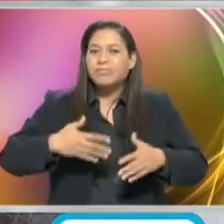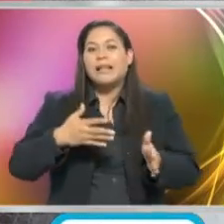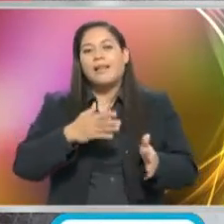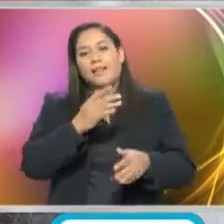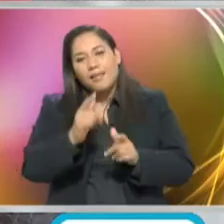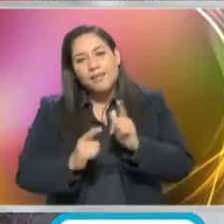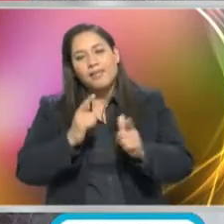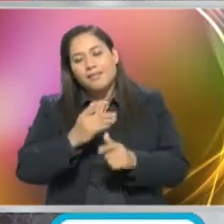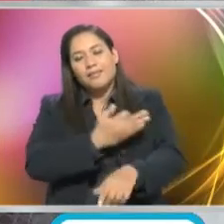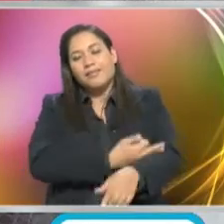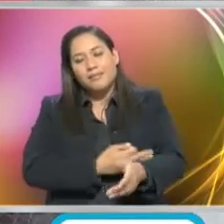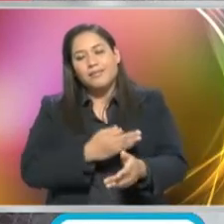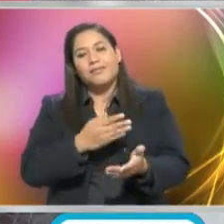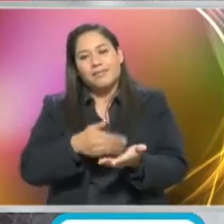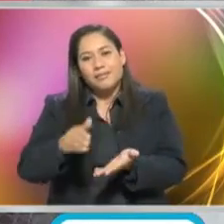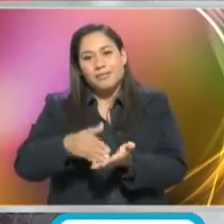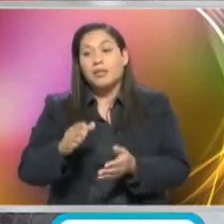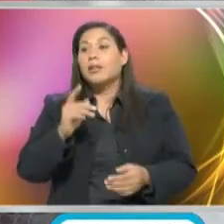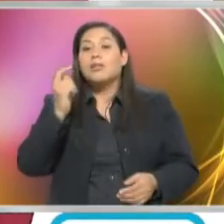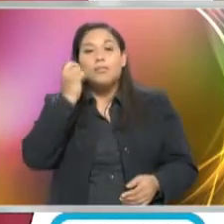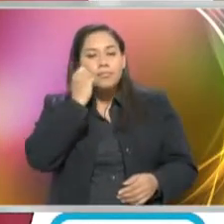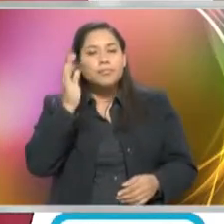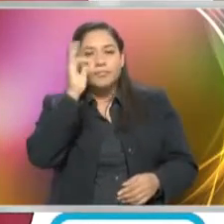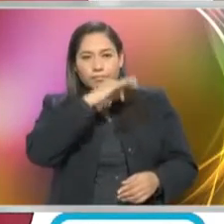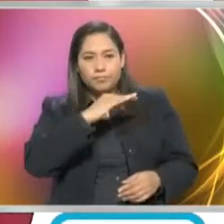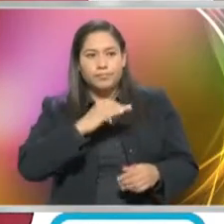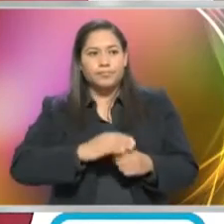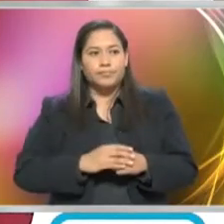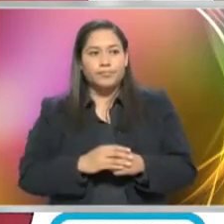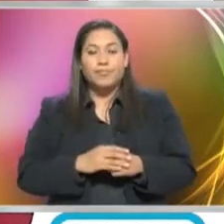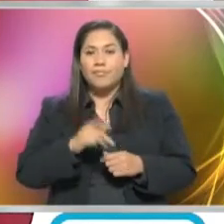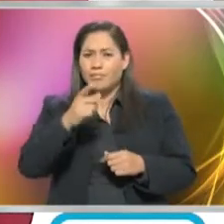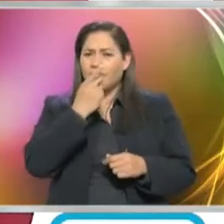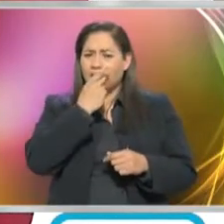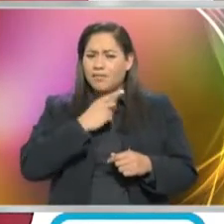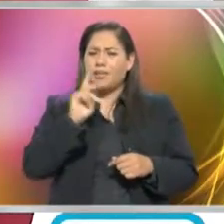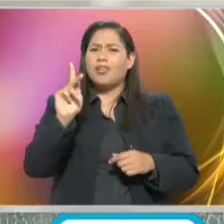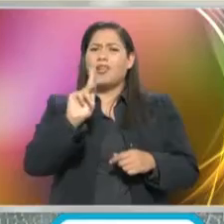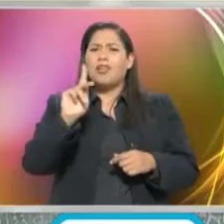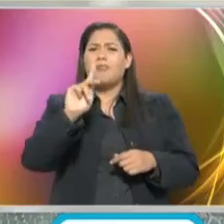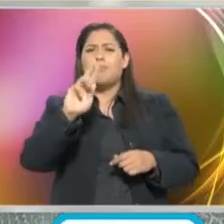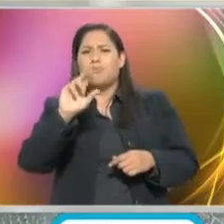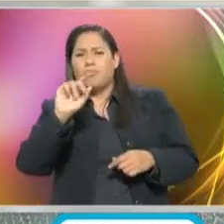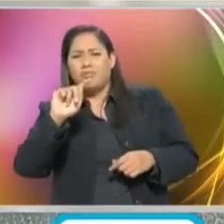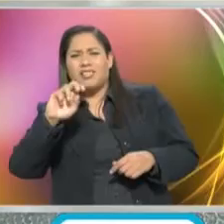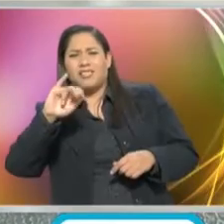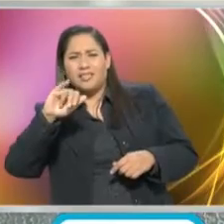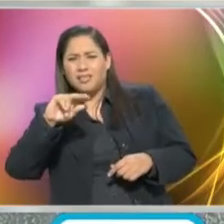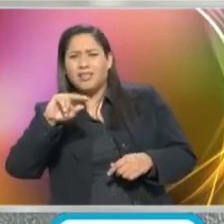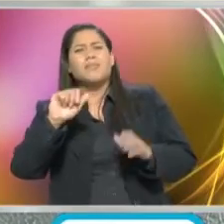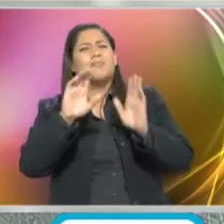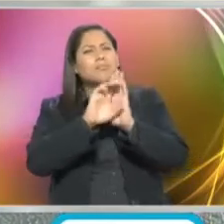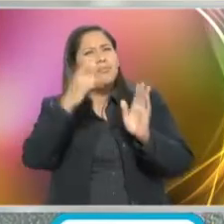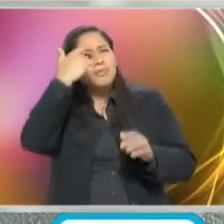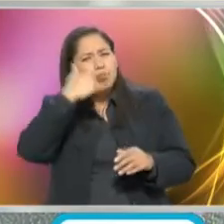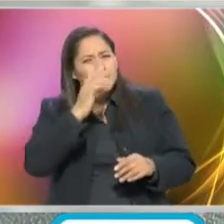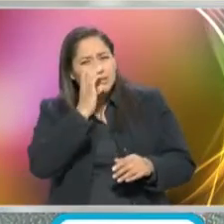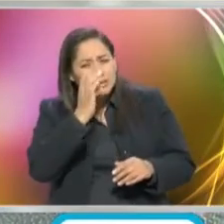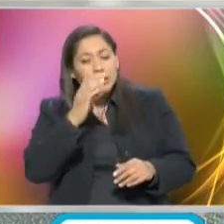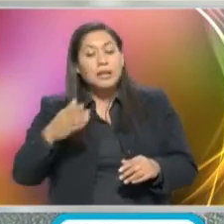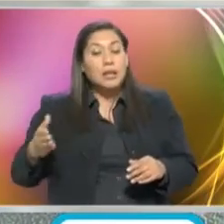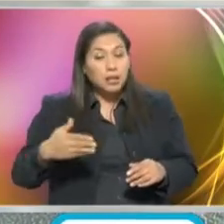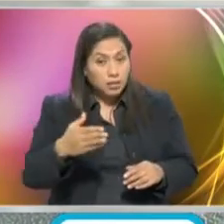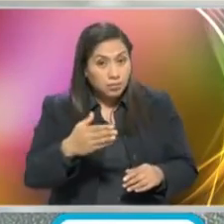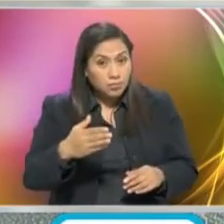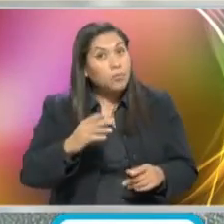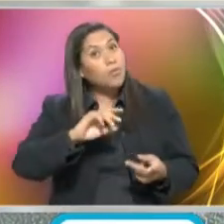todo, ¿no? Independientemente de que es algo muy ligero. Así Claro. es. Mencionabas las proteínas, mencionabas el atún en la cena. Además del atún, ¿existen otras